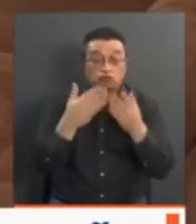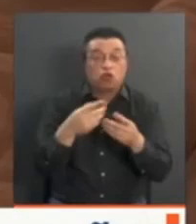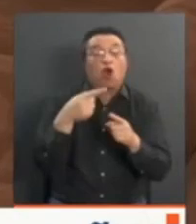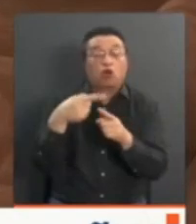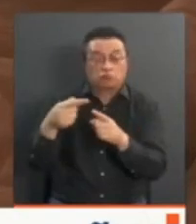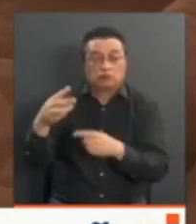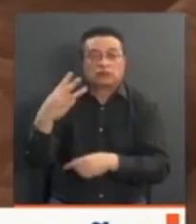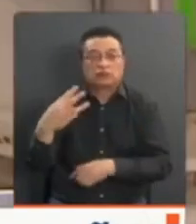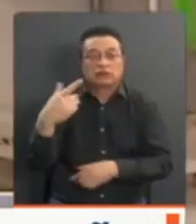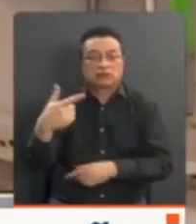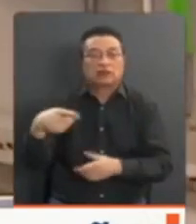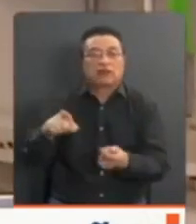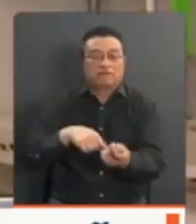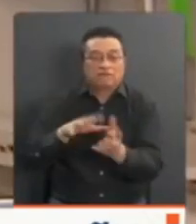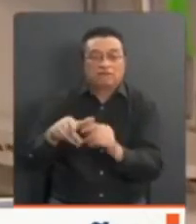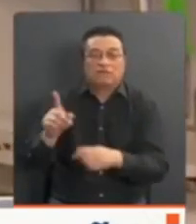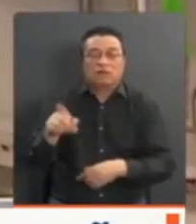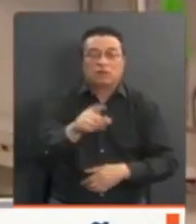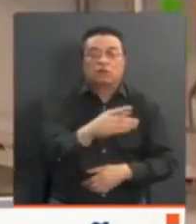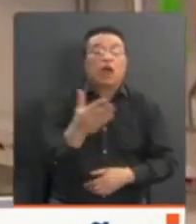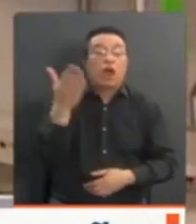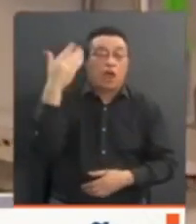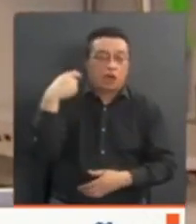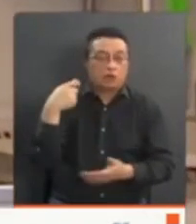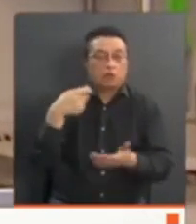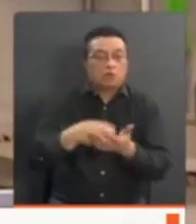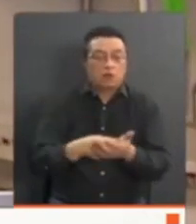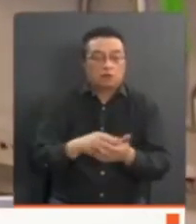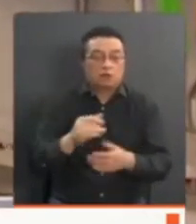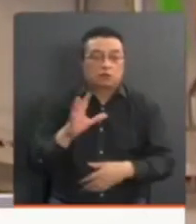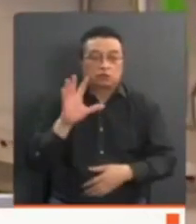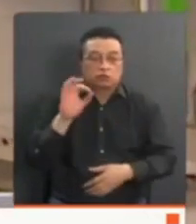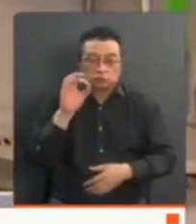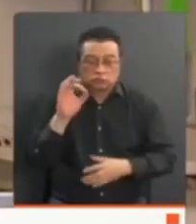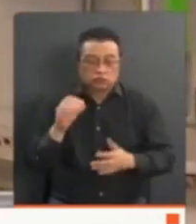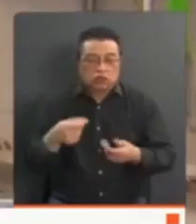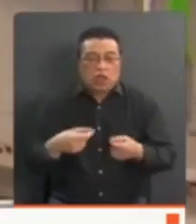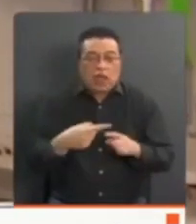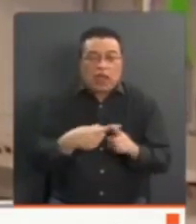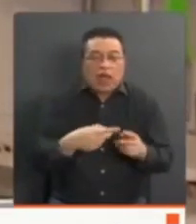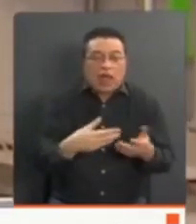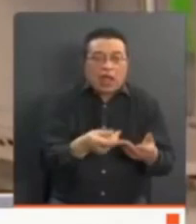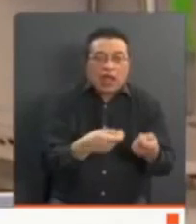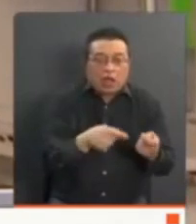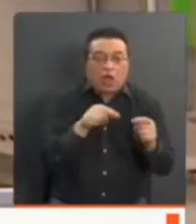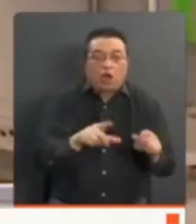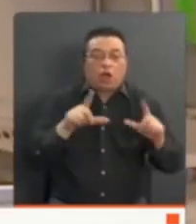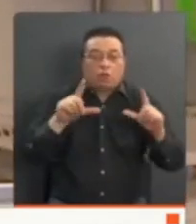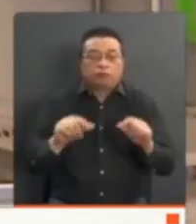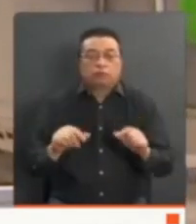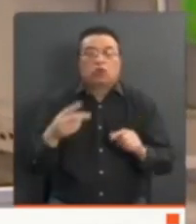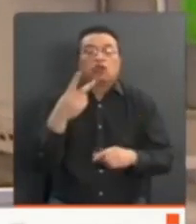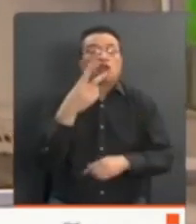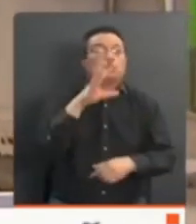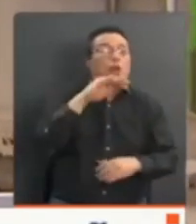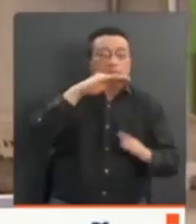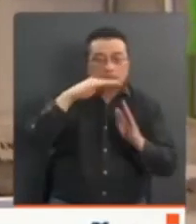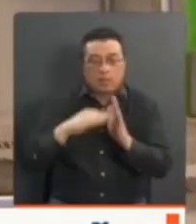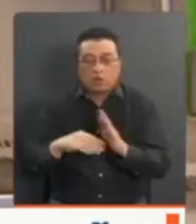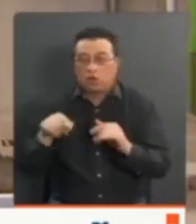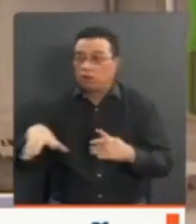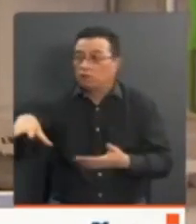37 familias. Antes se pagaba casi la mitad en arriendo y ahora es mucho menor. Pagábamos 250 y el barrio